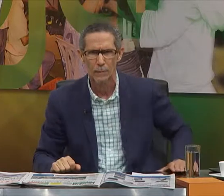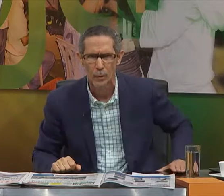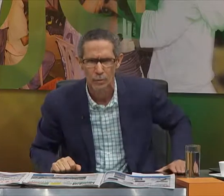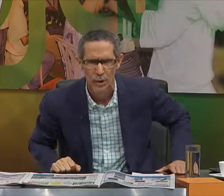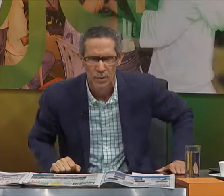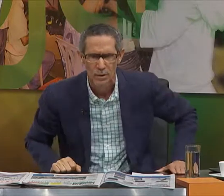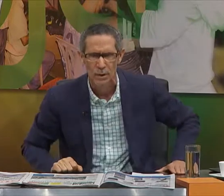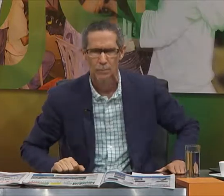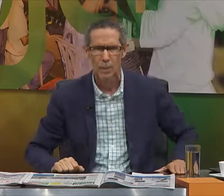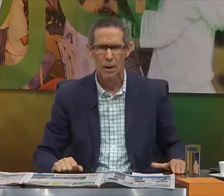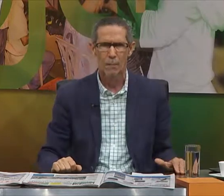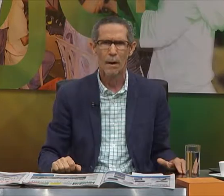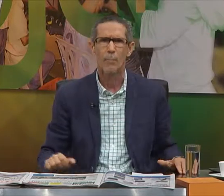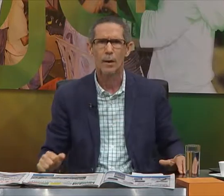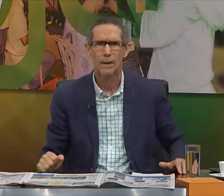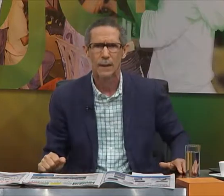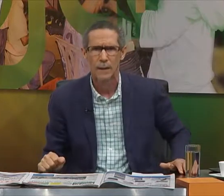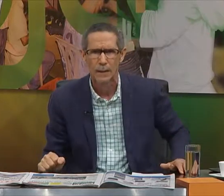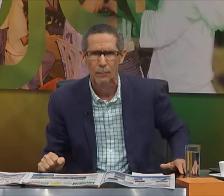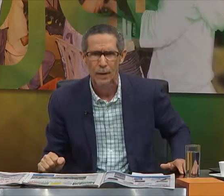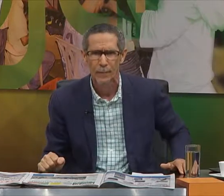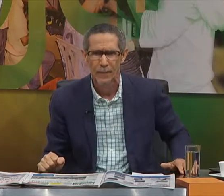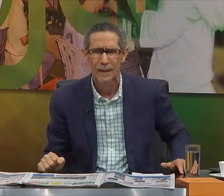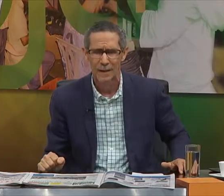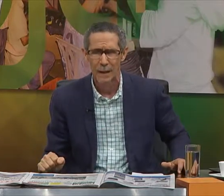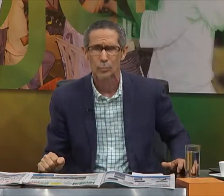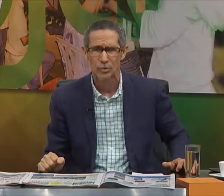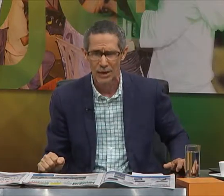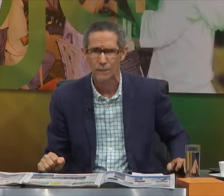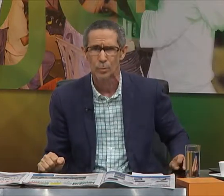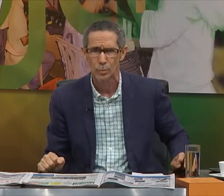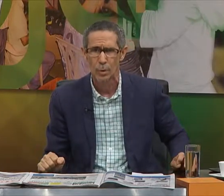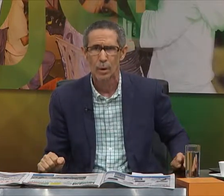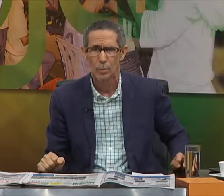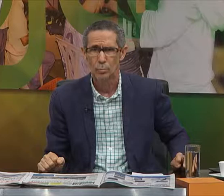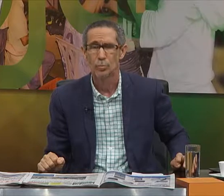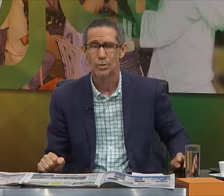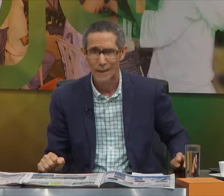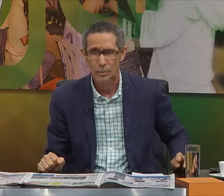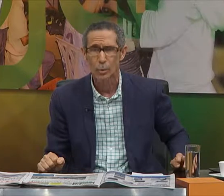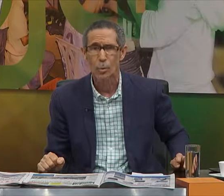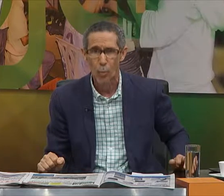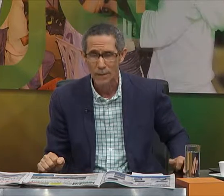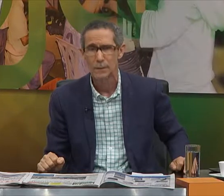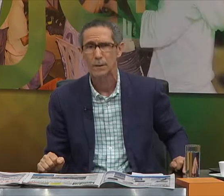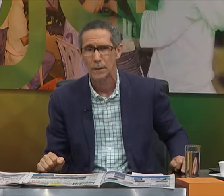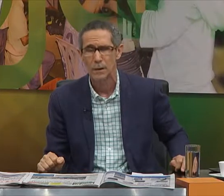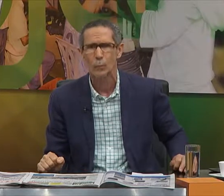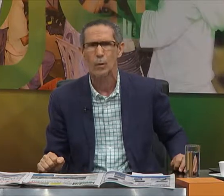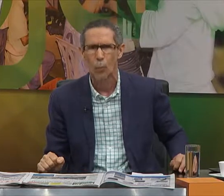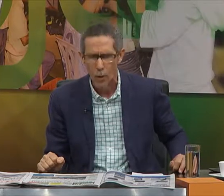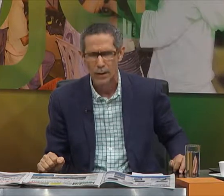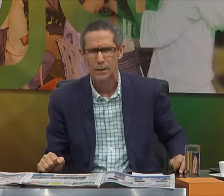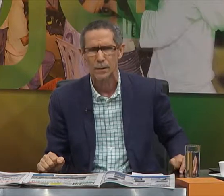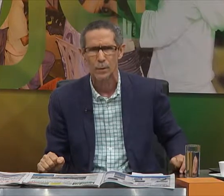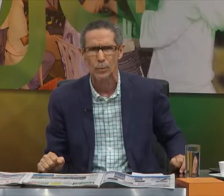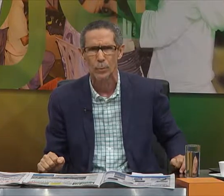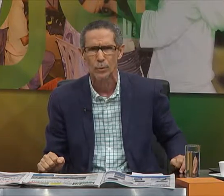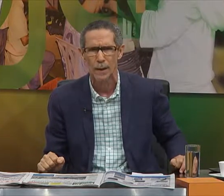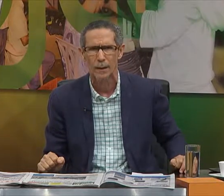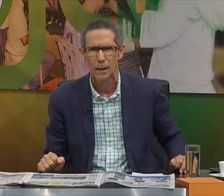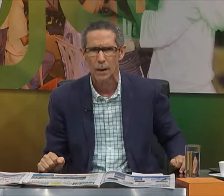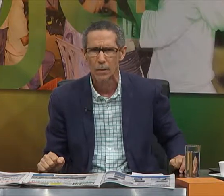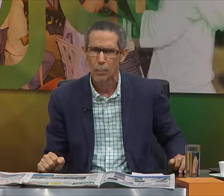también vamos a tener también que dar un salto un salto cuantitativo y cualitativo